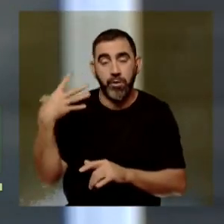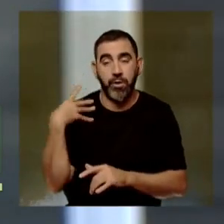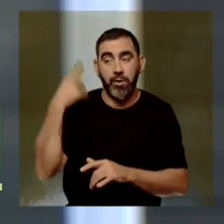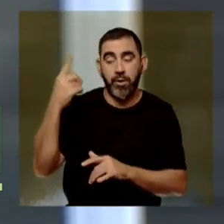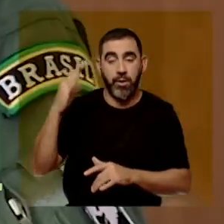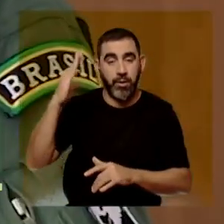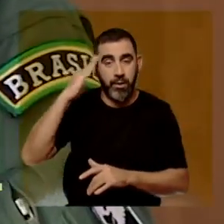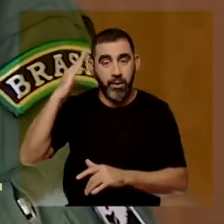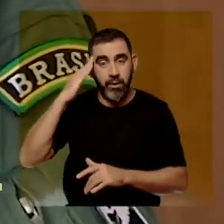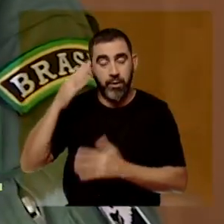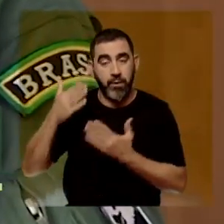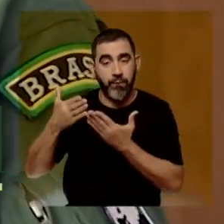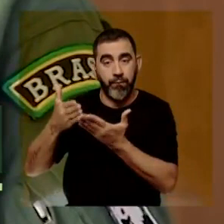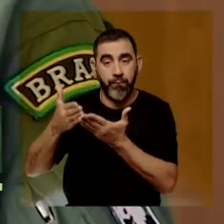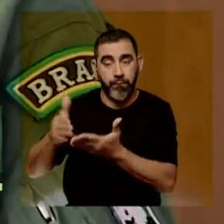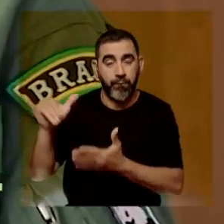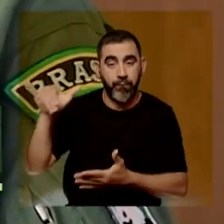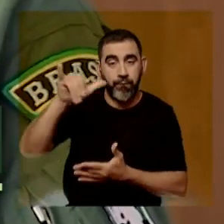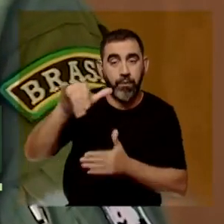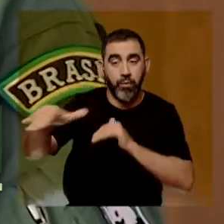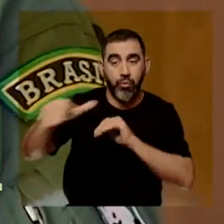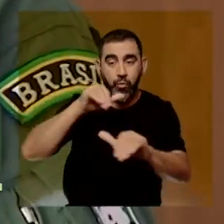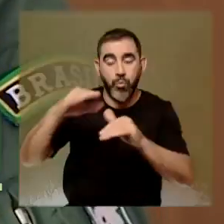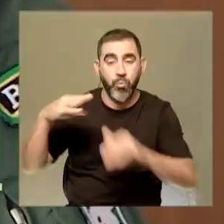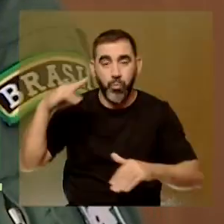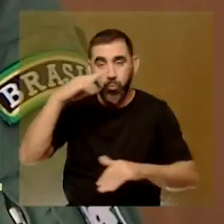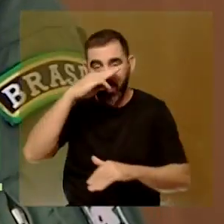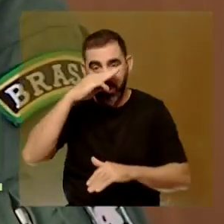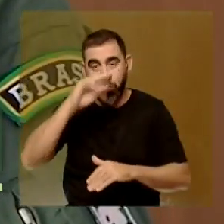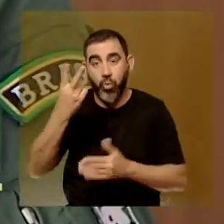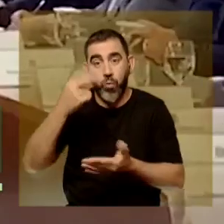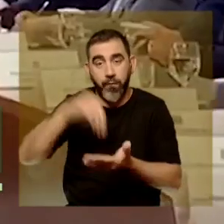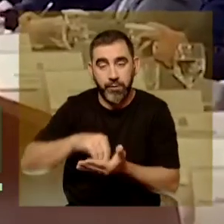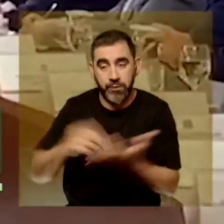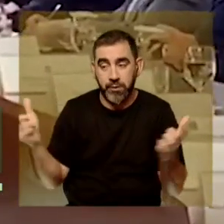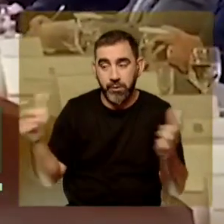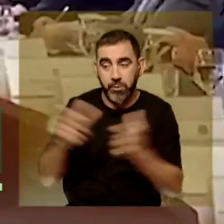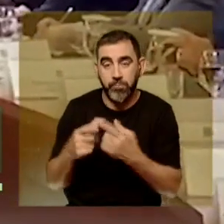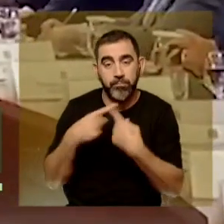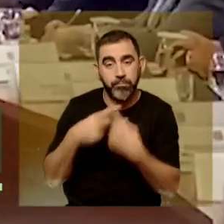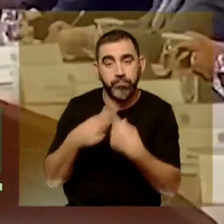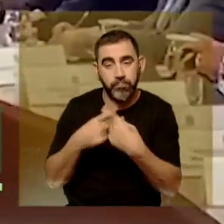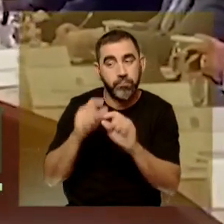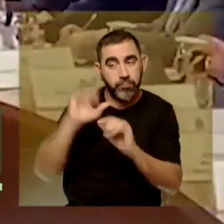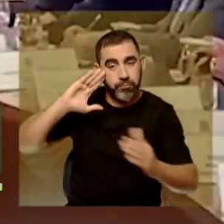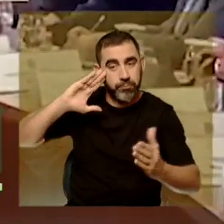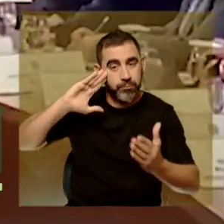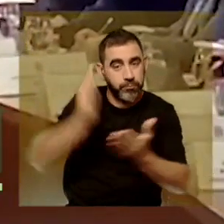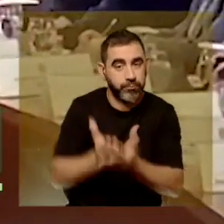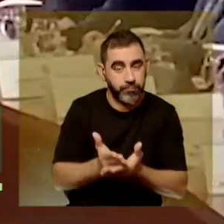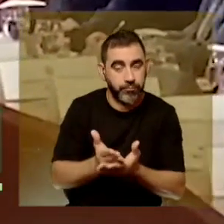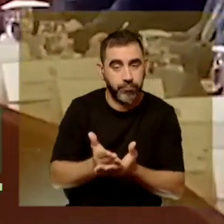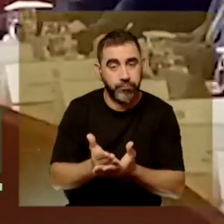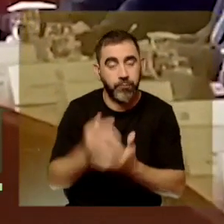del Ejército y la Fuerza Aérea, que fueron convocados por Bolsonaro dos veces a reuniones para discutir un posible golpe de Estado. Estado